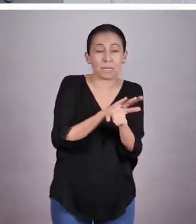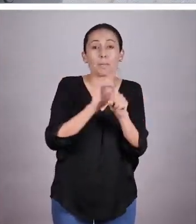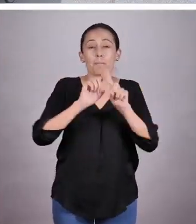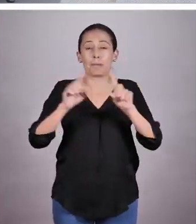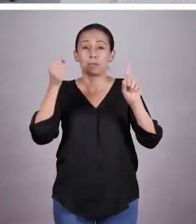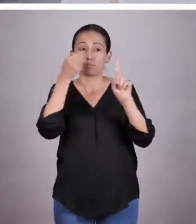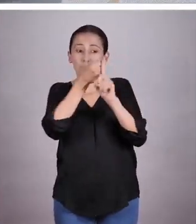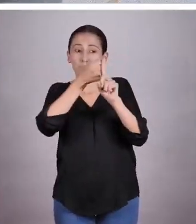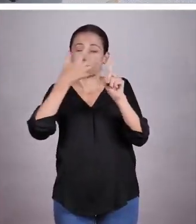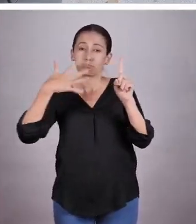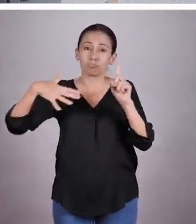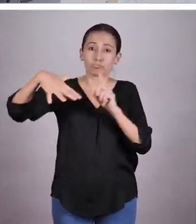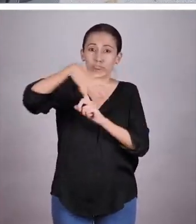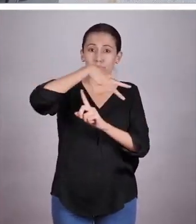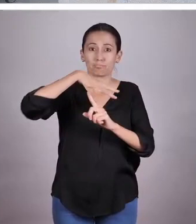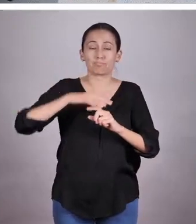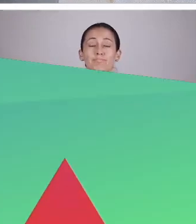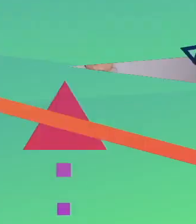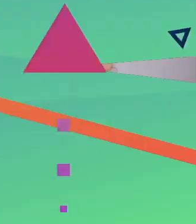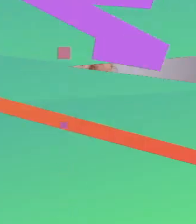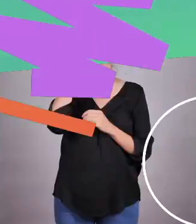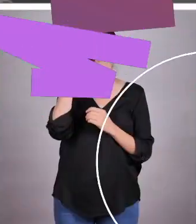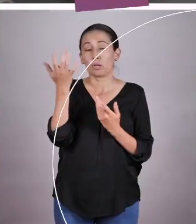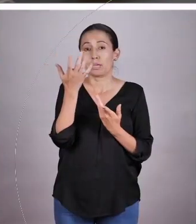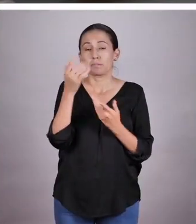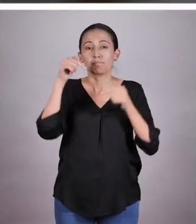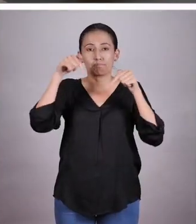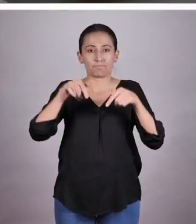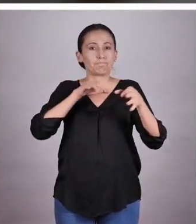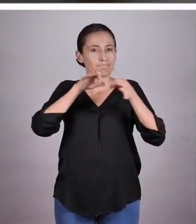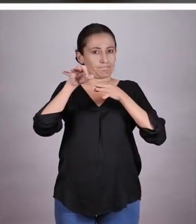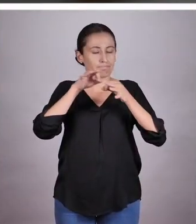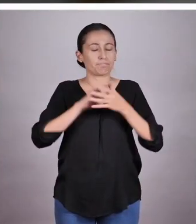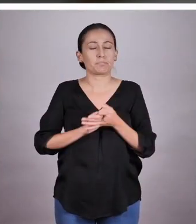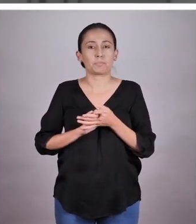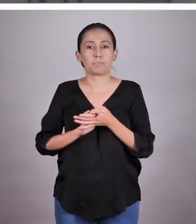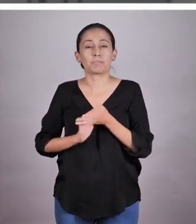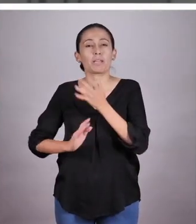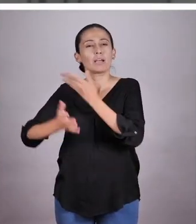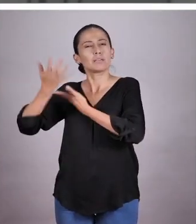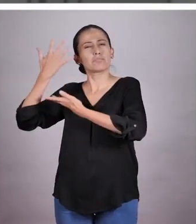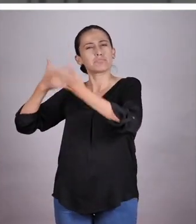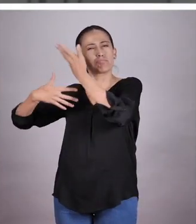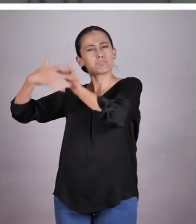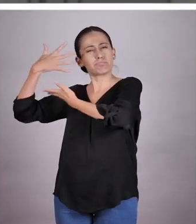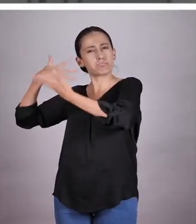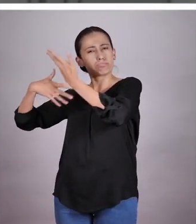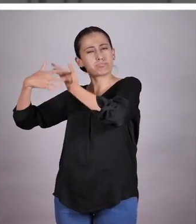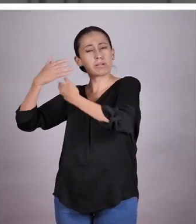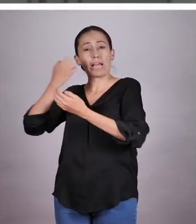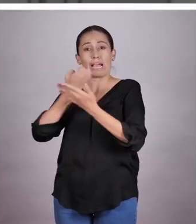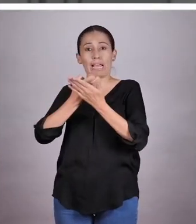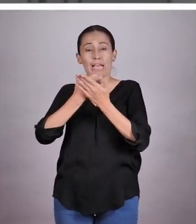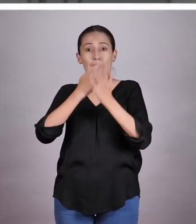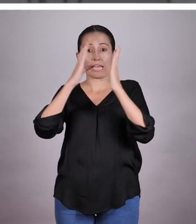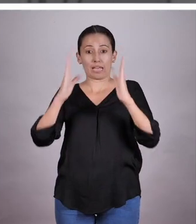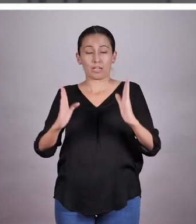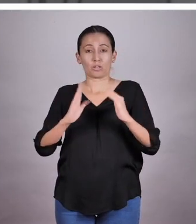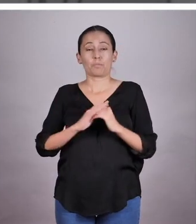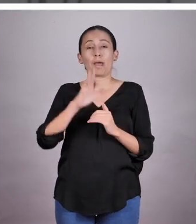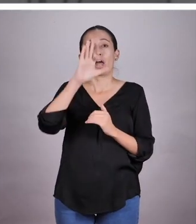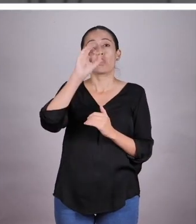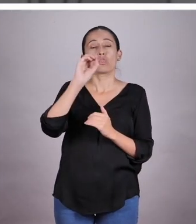coloca en un punto de inflexión. ¿Por qué? Bueno, hace un par de siglos, este economista de nombre Thomas